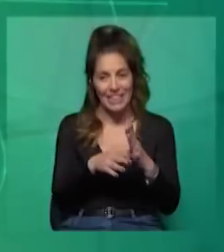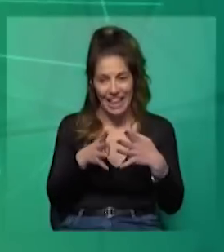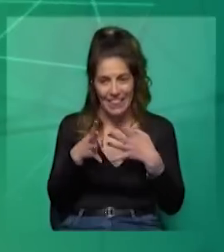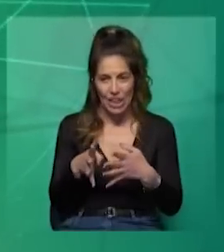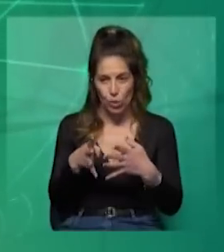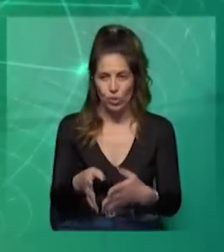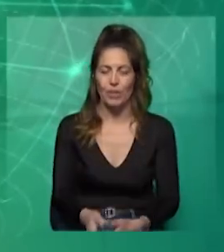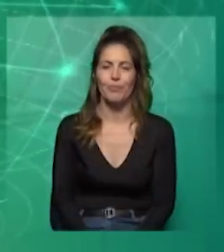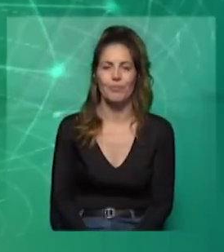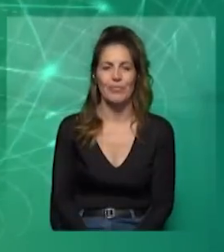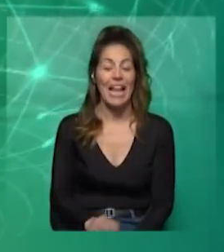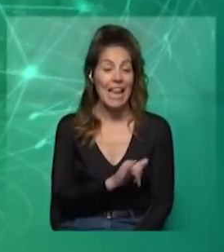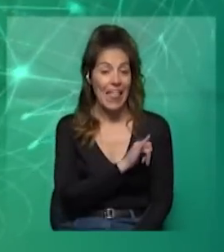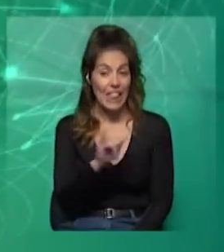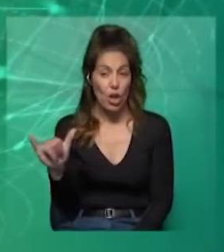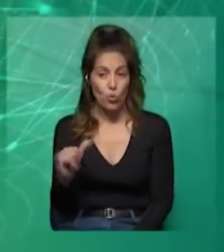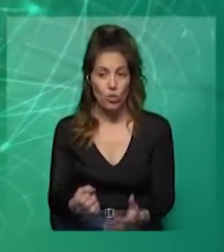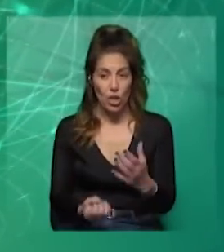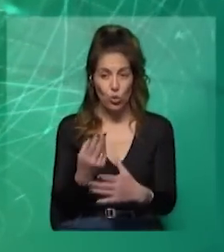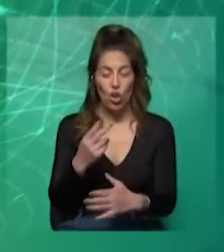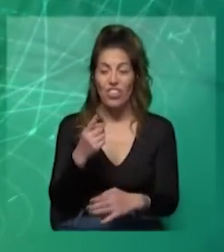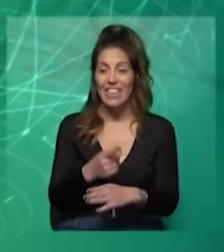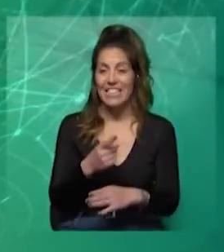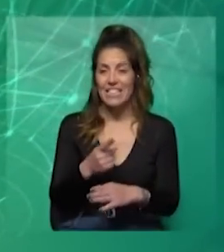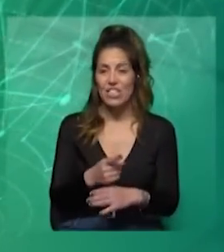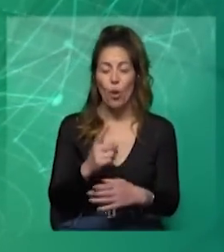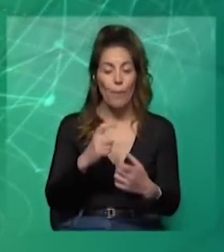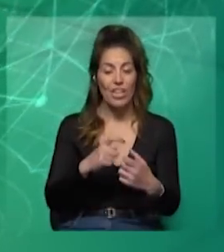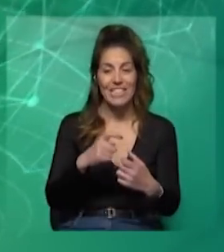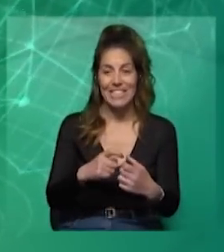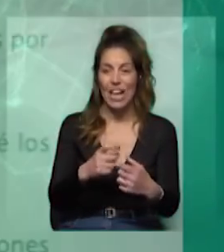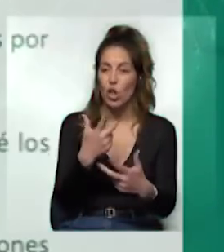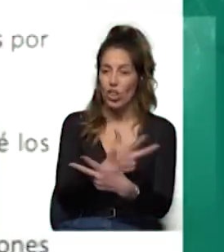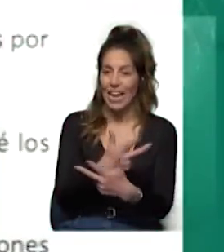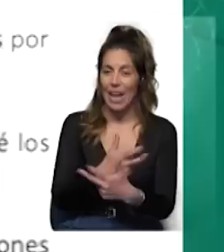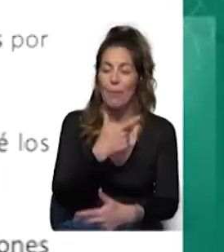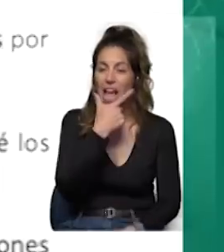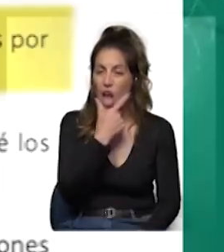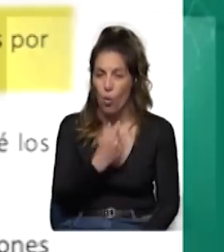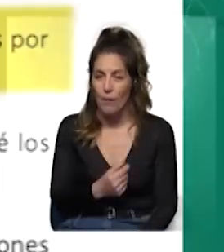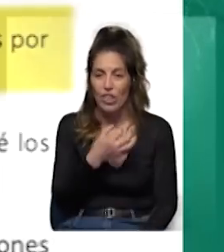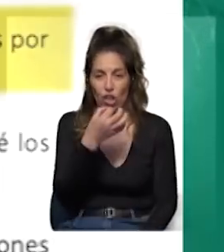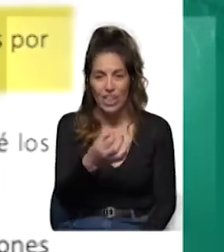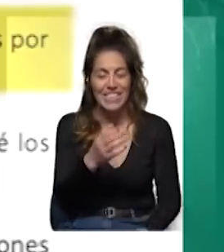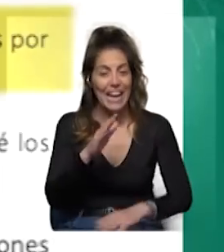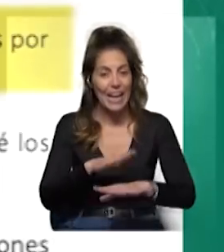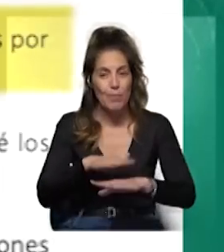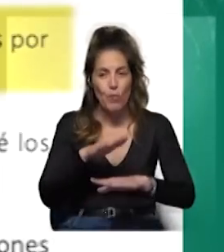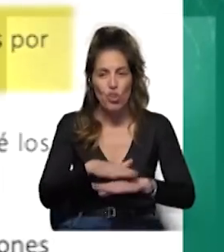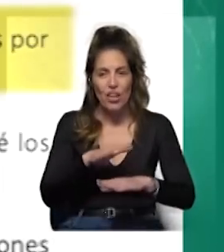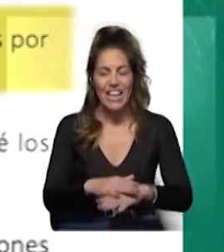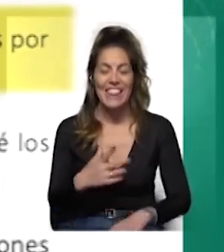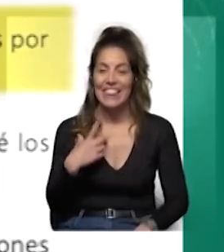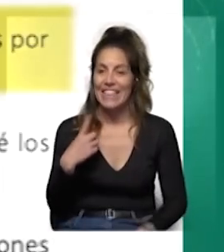lucha la denuncia surgió de una resolución tomada por el sindicato de ancap este jueves donde señala la responsabilidad del